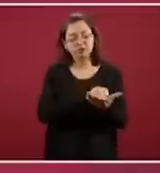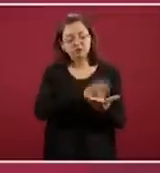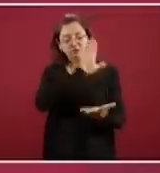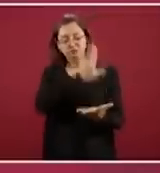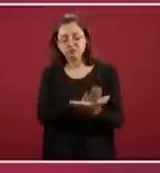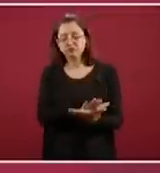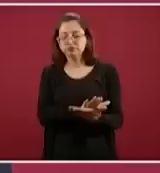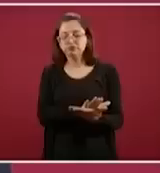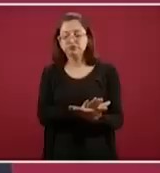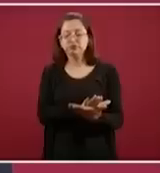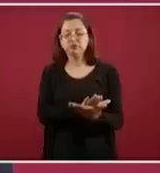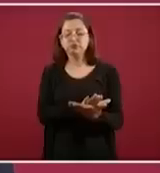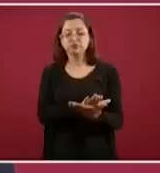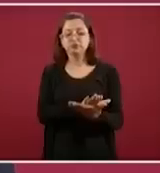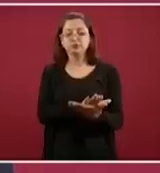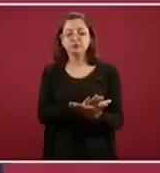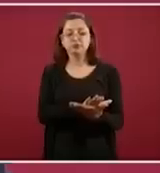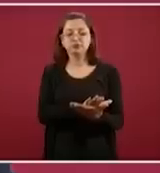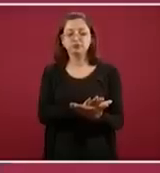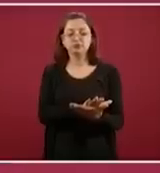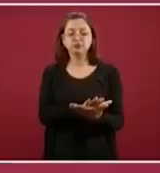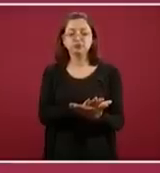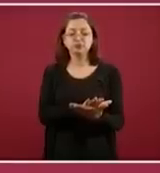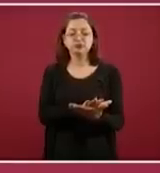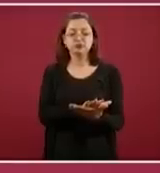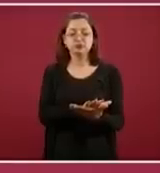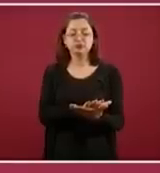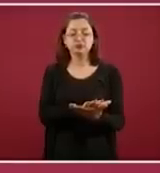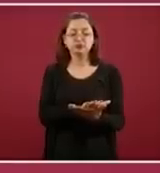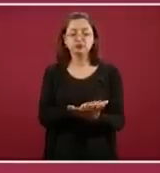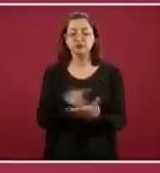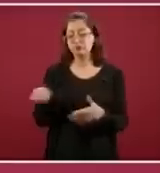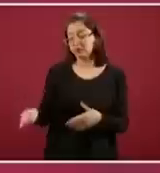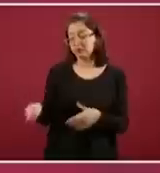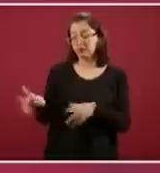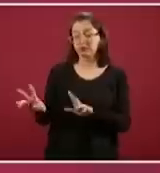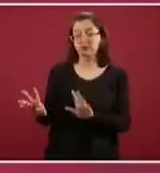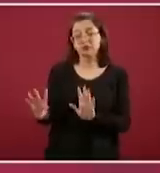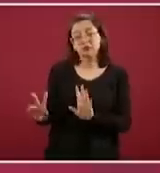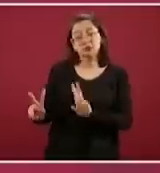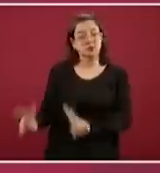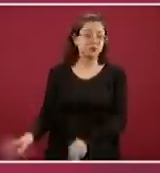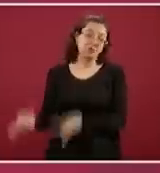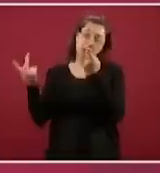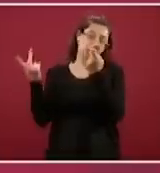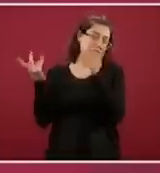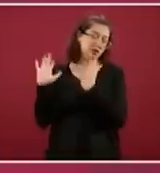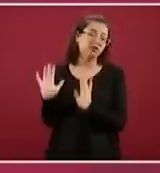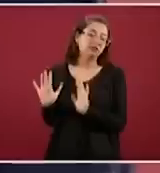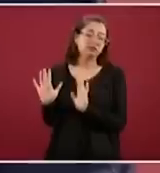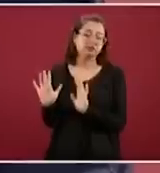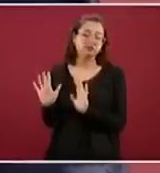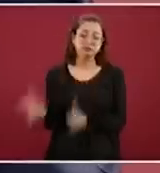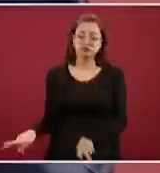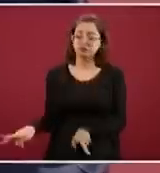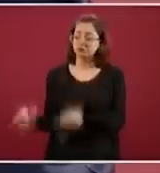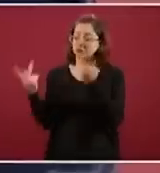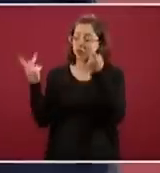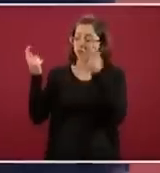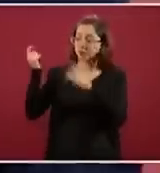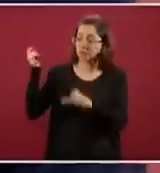queda ahí establecido, el bien se remata, se vende, se